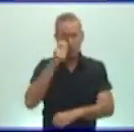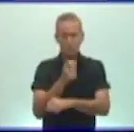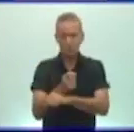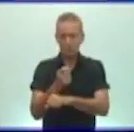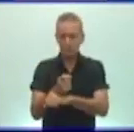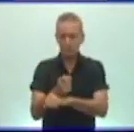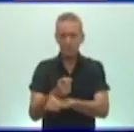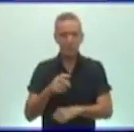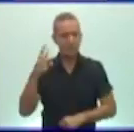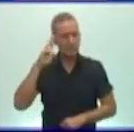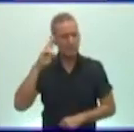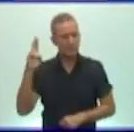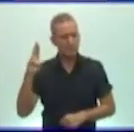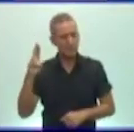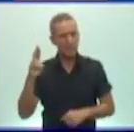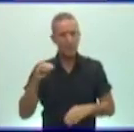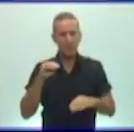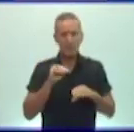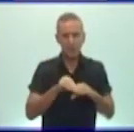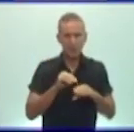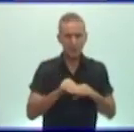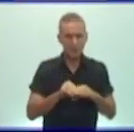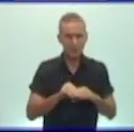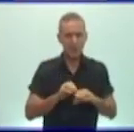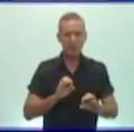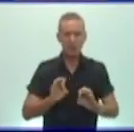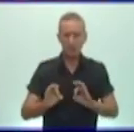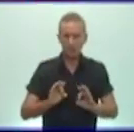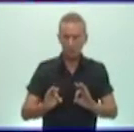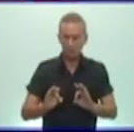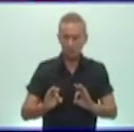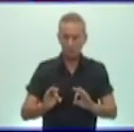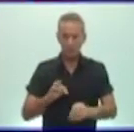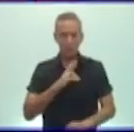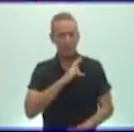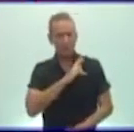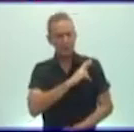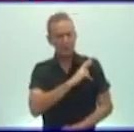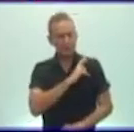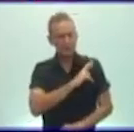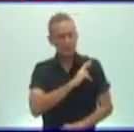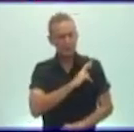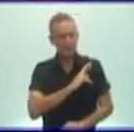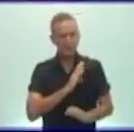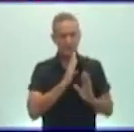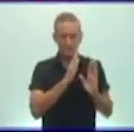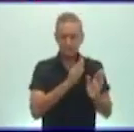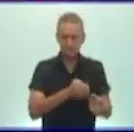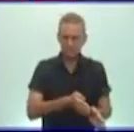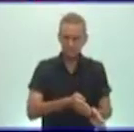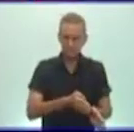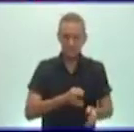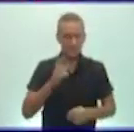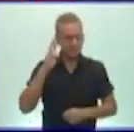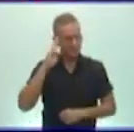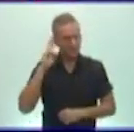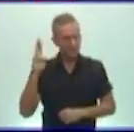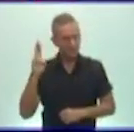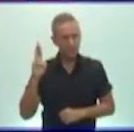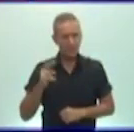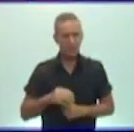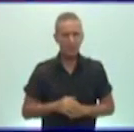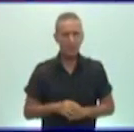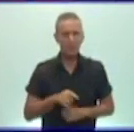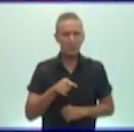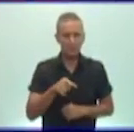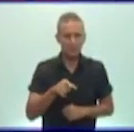Recuerda, ahorro y prevención. Actúa con responsabilidad y disciplina. Recuerda que tus acciones